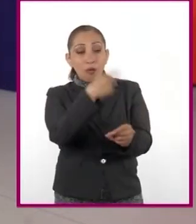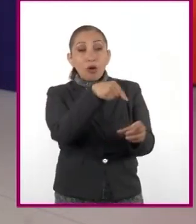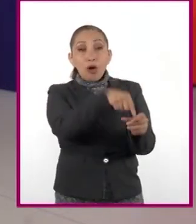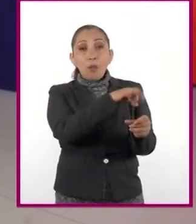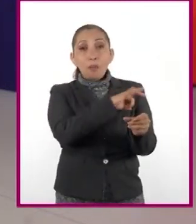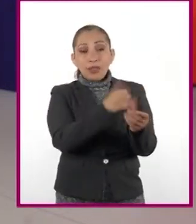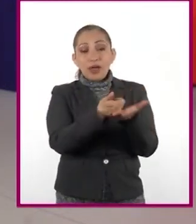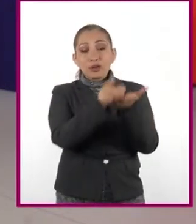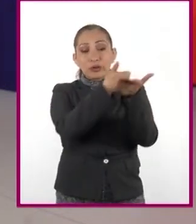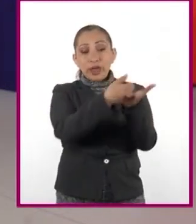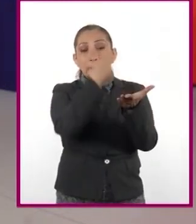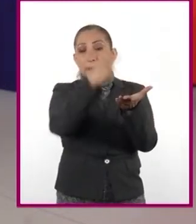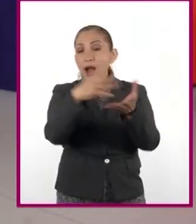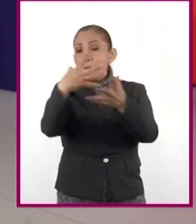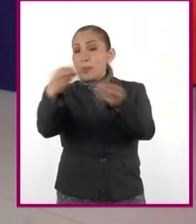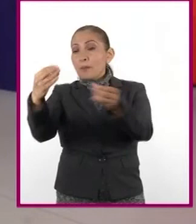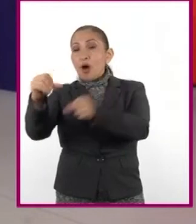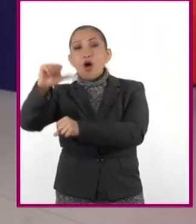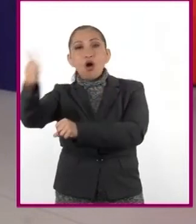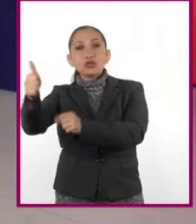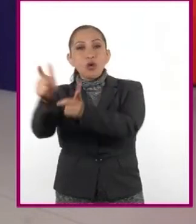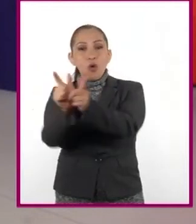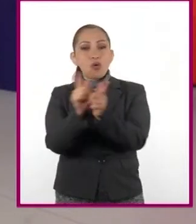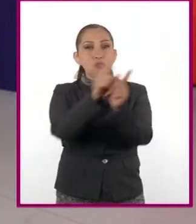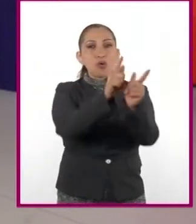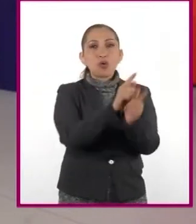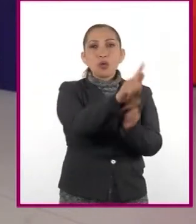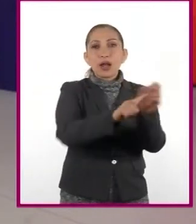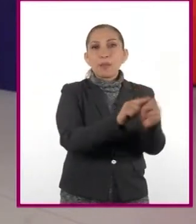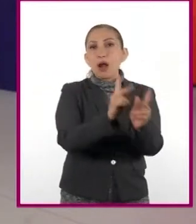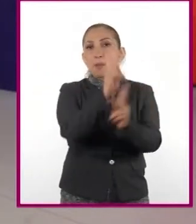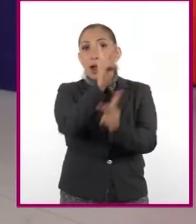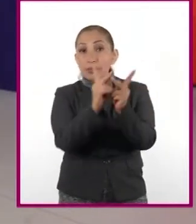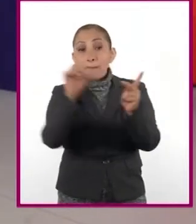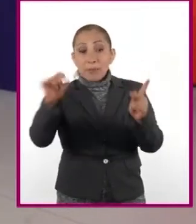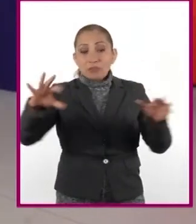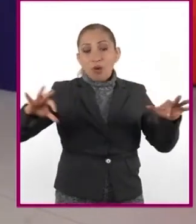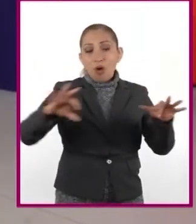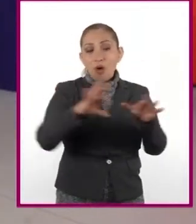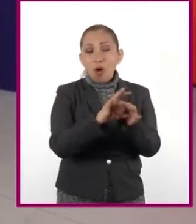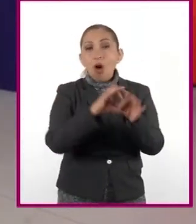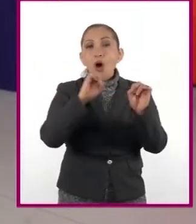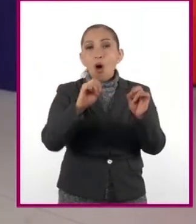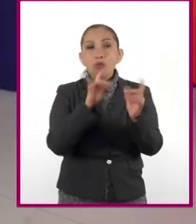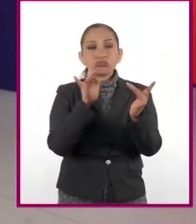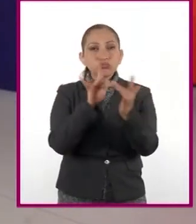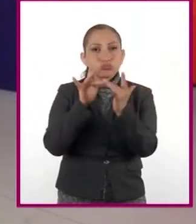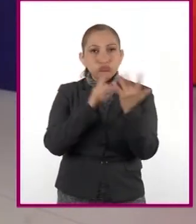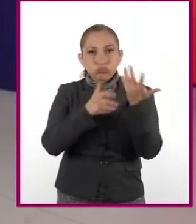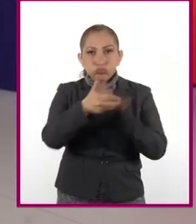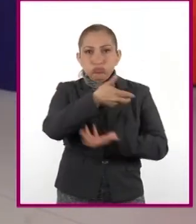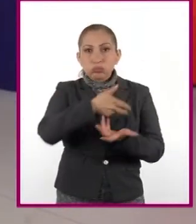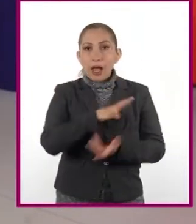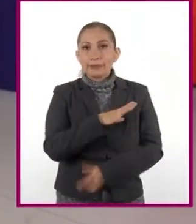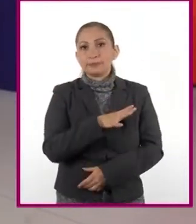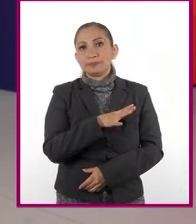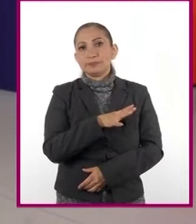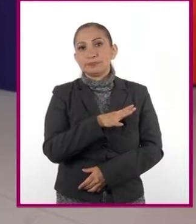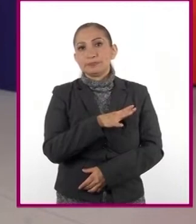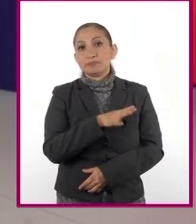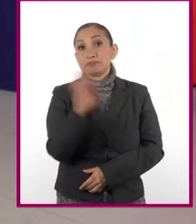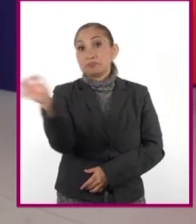puede contribuir a la extinción de otras con las que se relaciona o interactúan, por lo